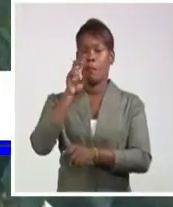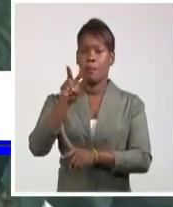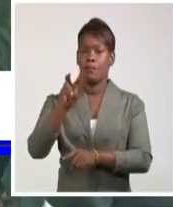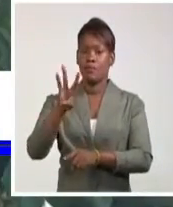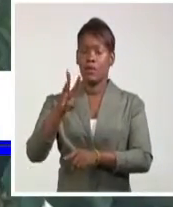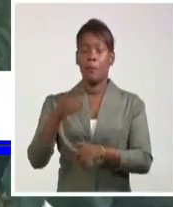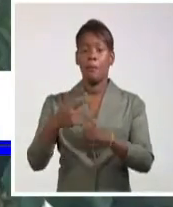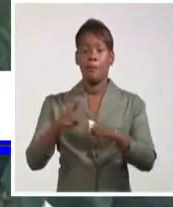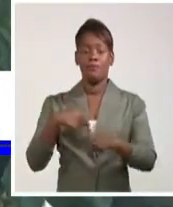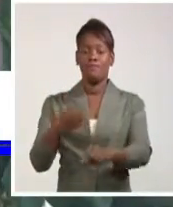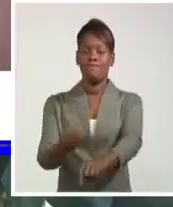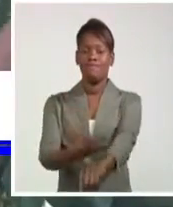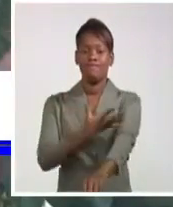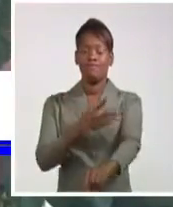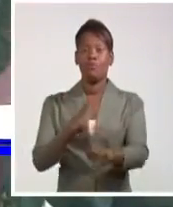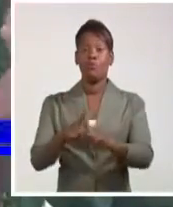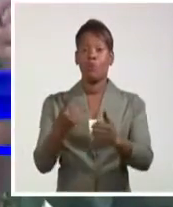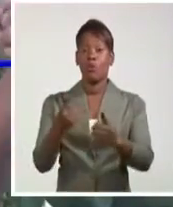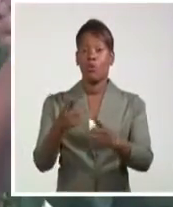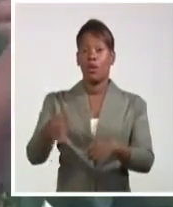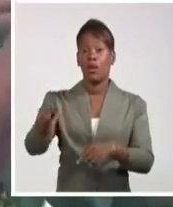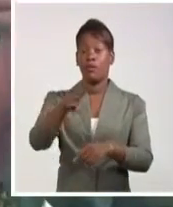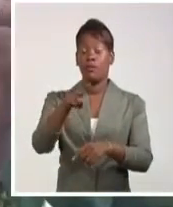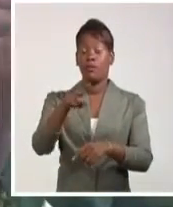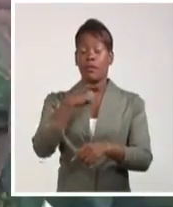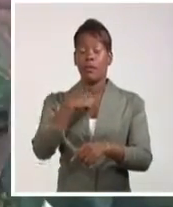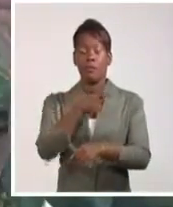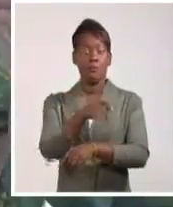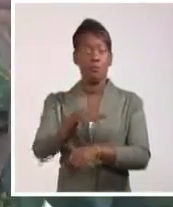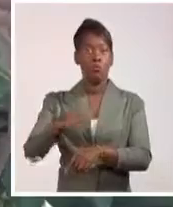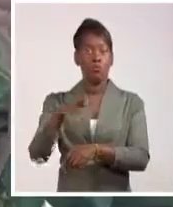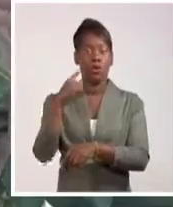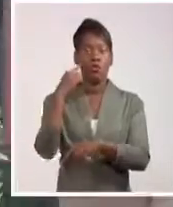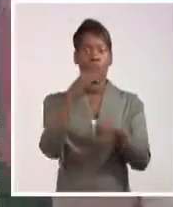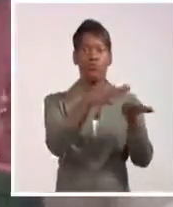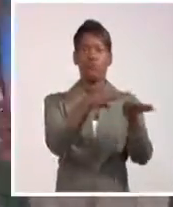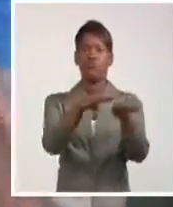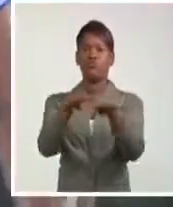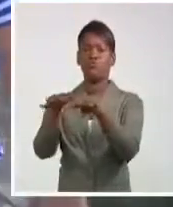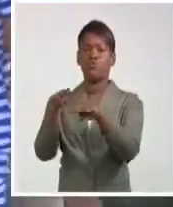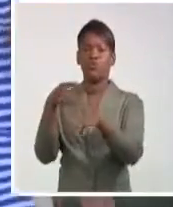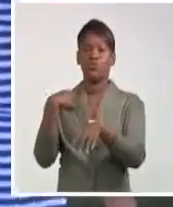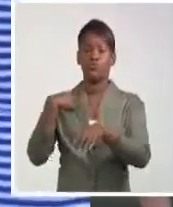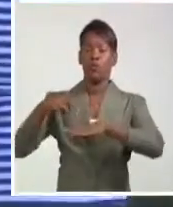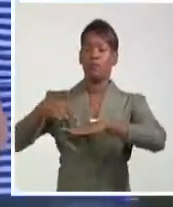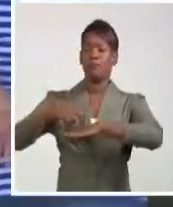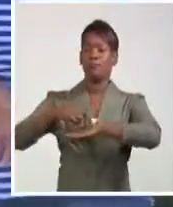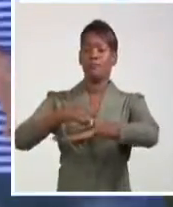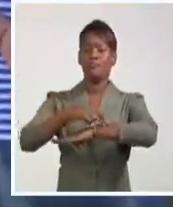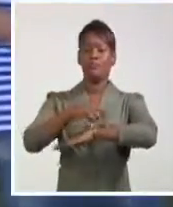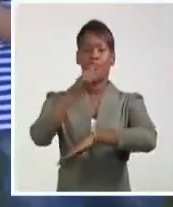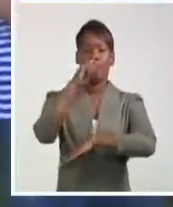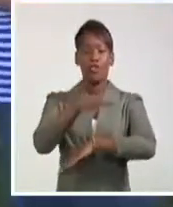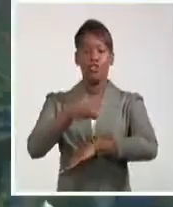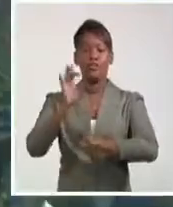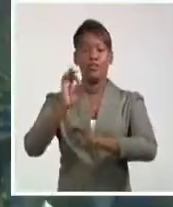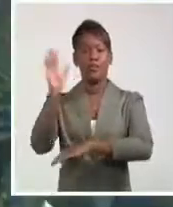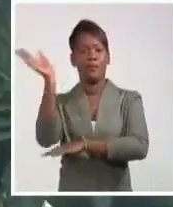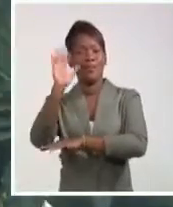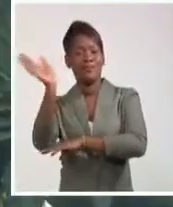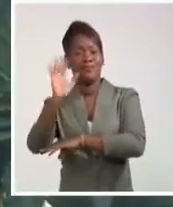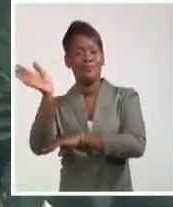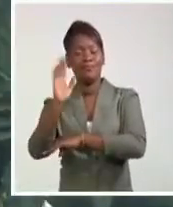orgulloso que cuando usted pasa a un lugar, hasta los niños te llaman. Porque es que para mí, los